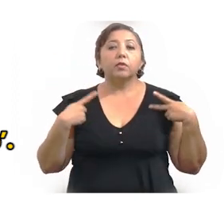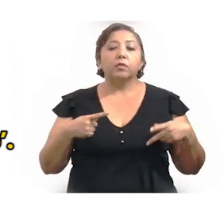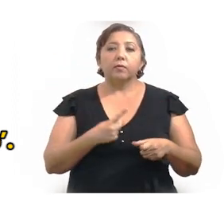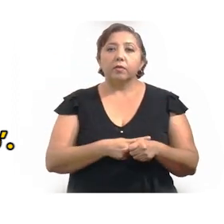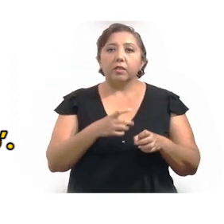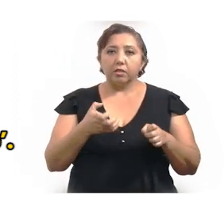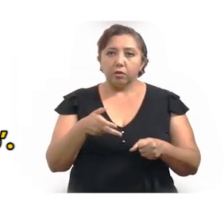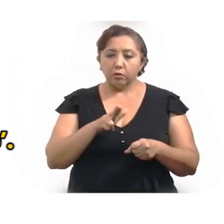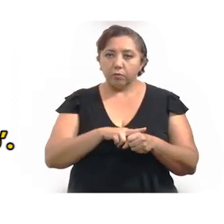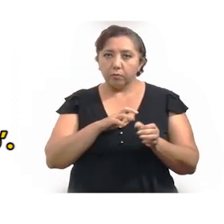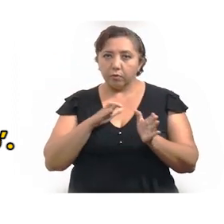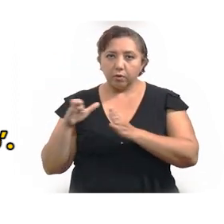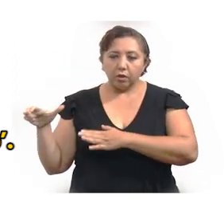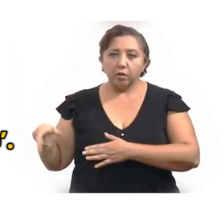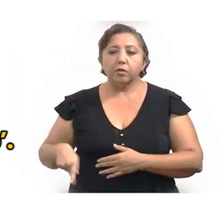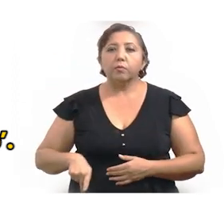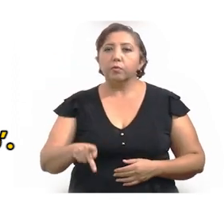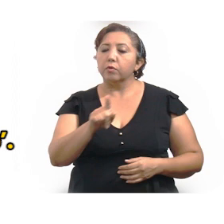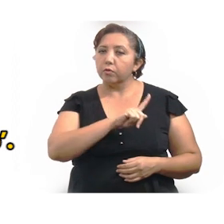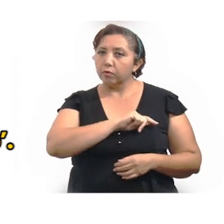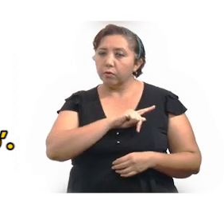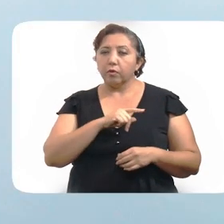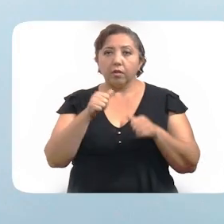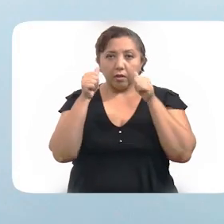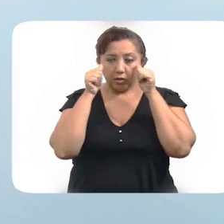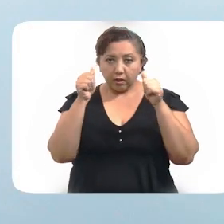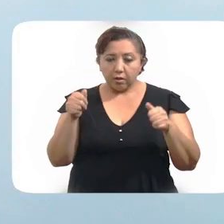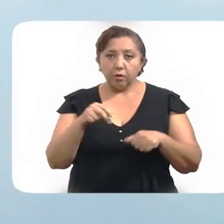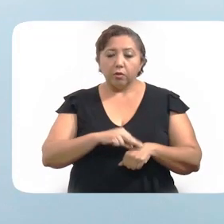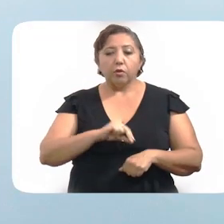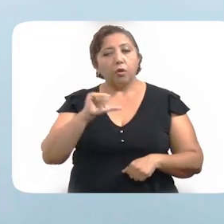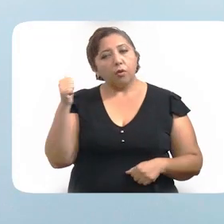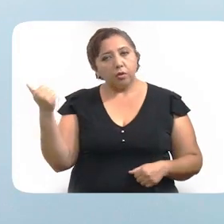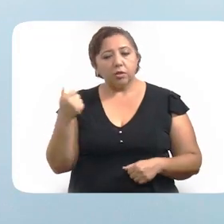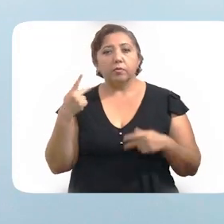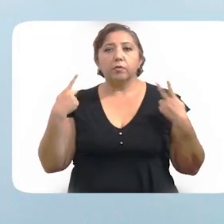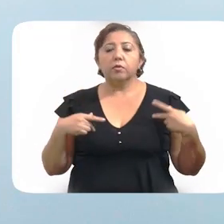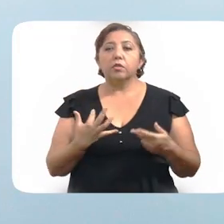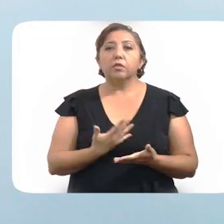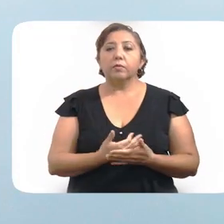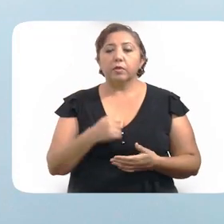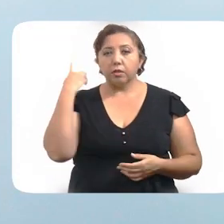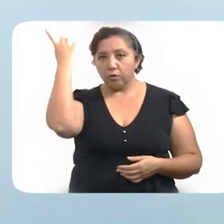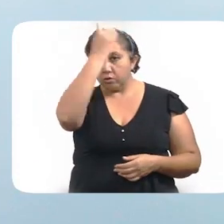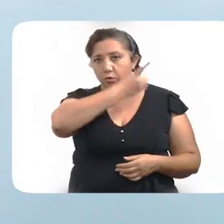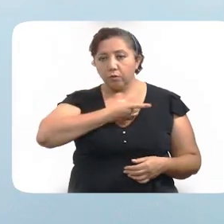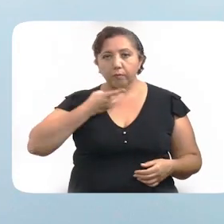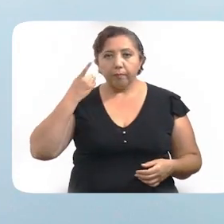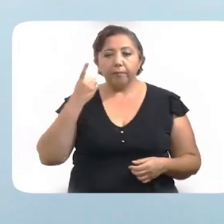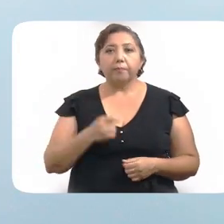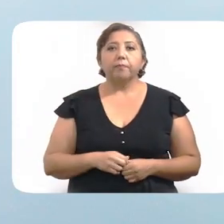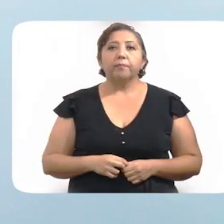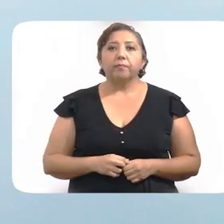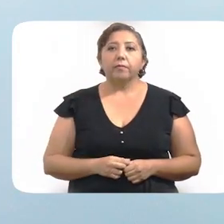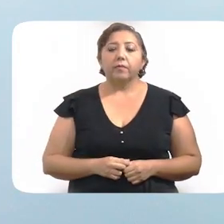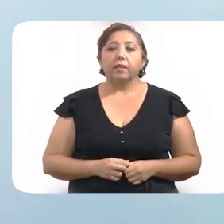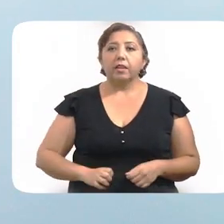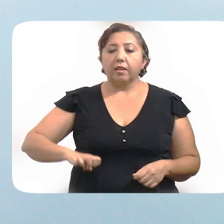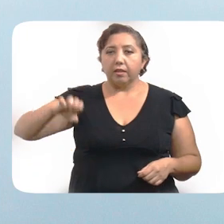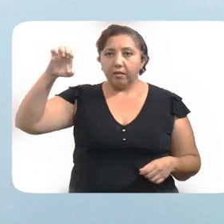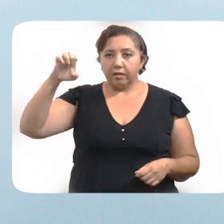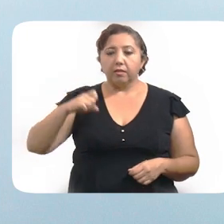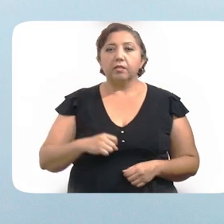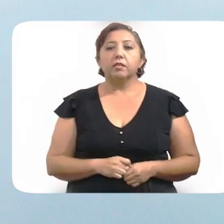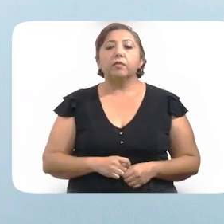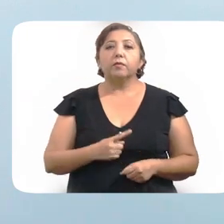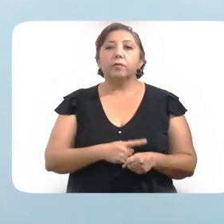positivos están en hospitales públicos y en aislamiento total. Hay otros pacientes hospitalizados a la espera de diagnóstico. El rango de